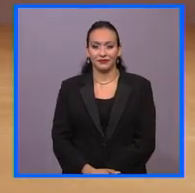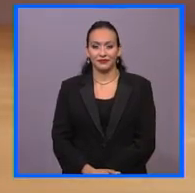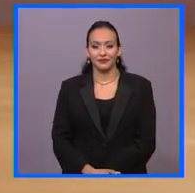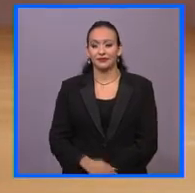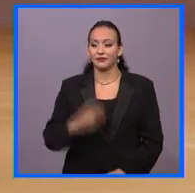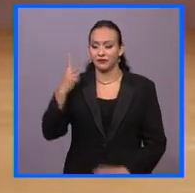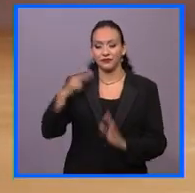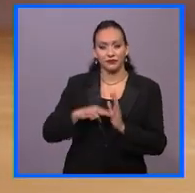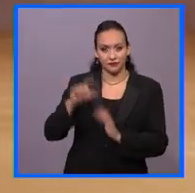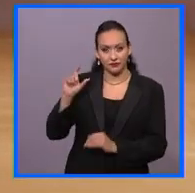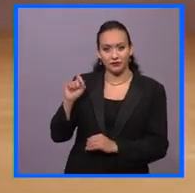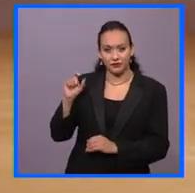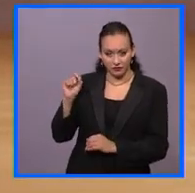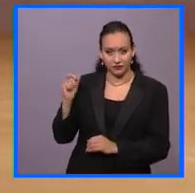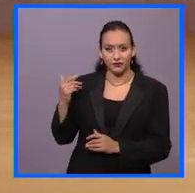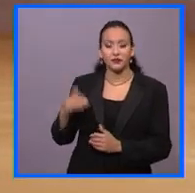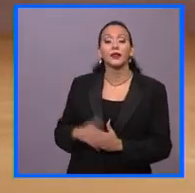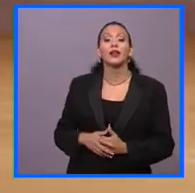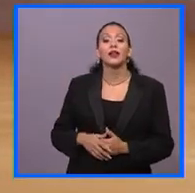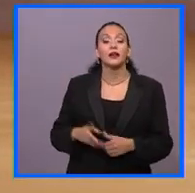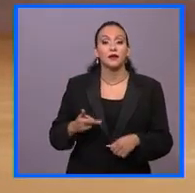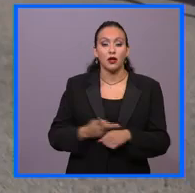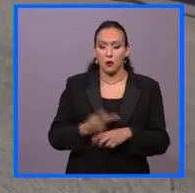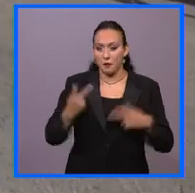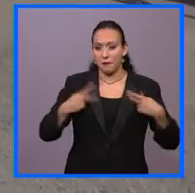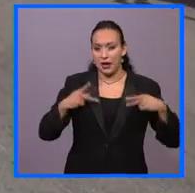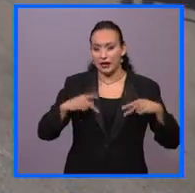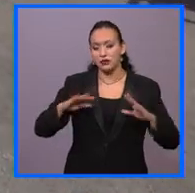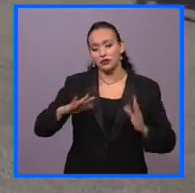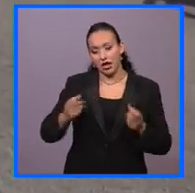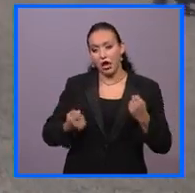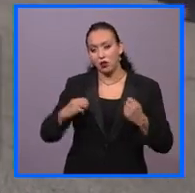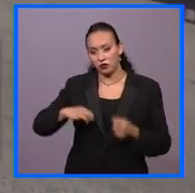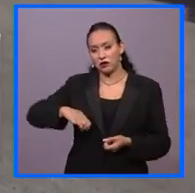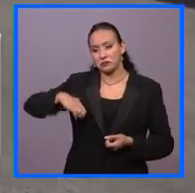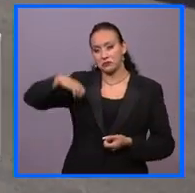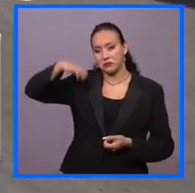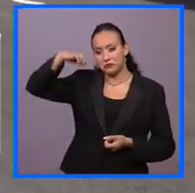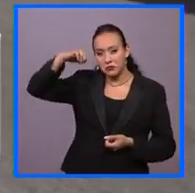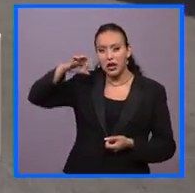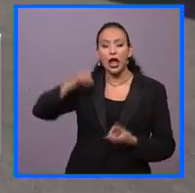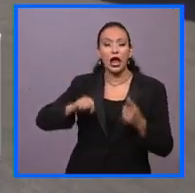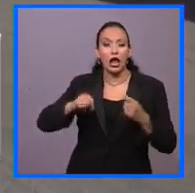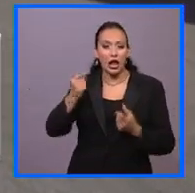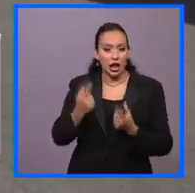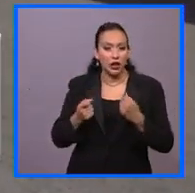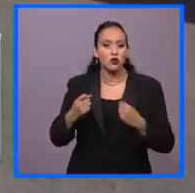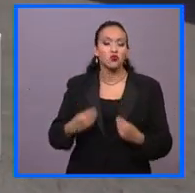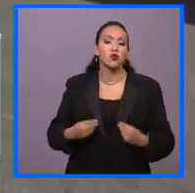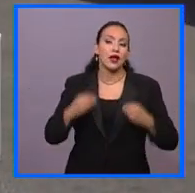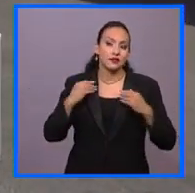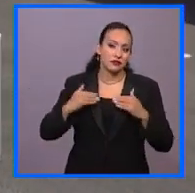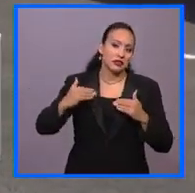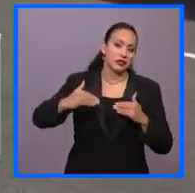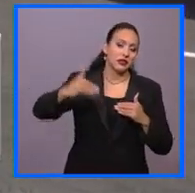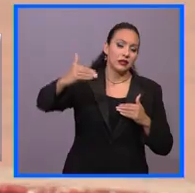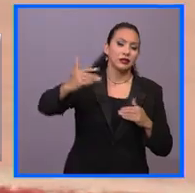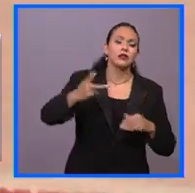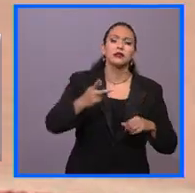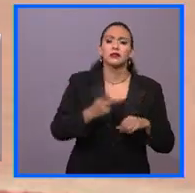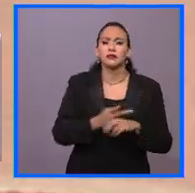Desde el 2020, debido al envejecimiento de la población, aumento de la esperanza de vida y estancamiento en la recaudación